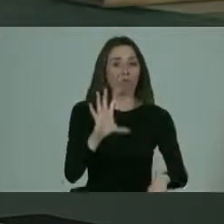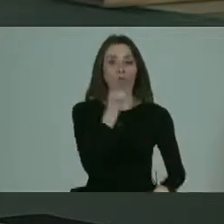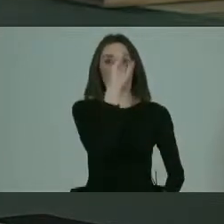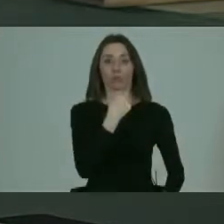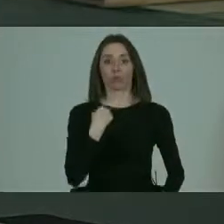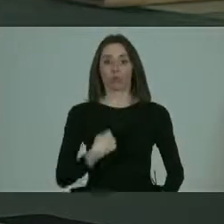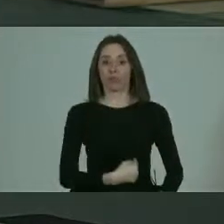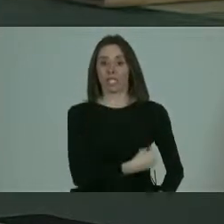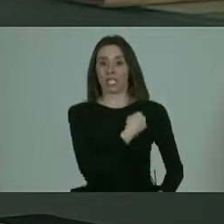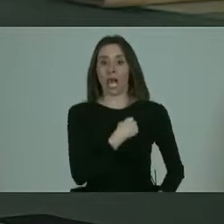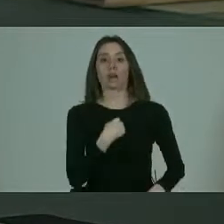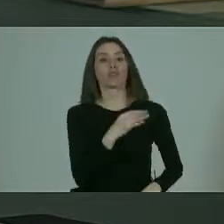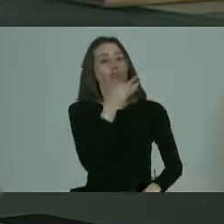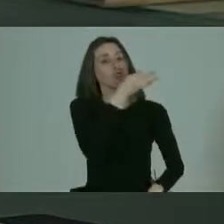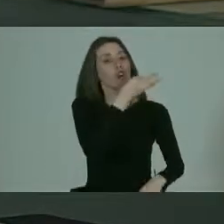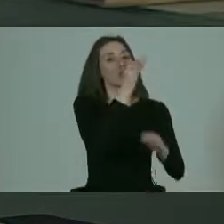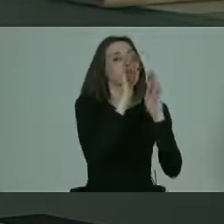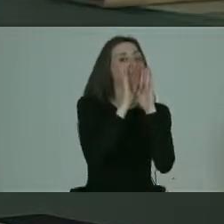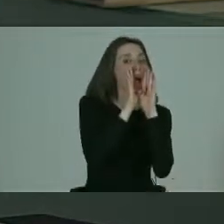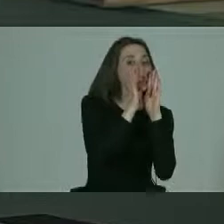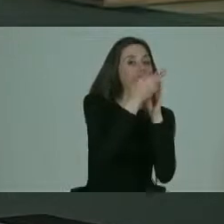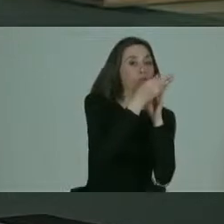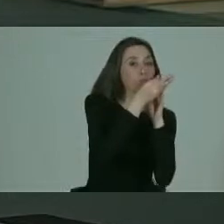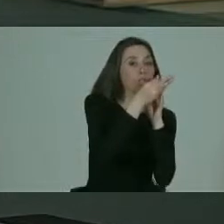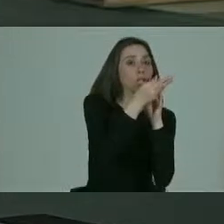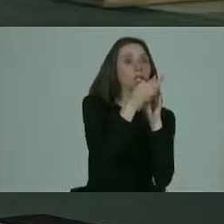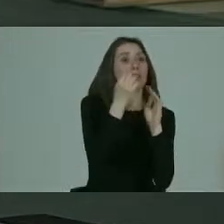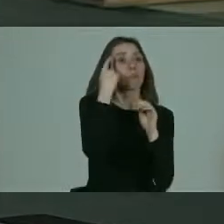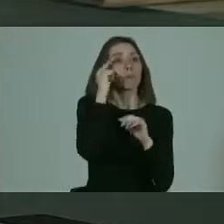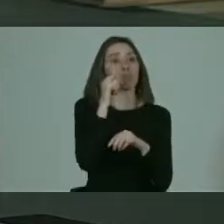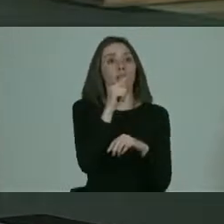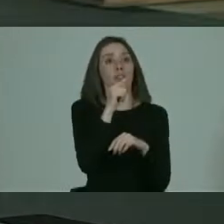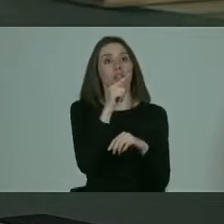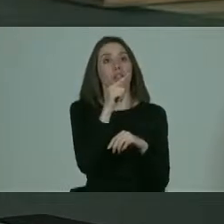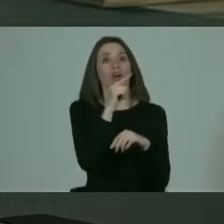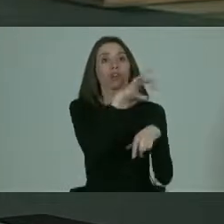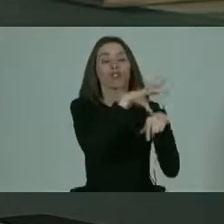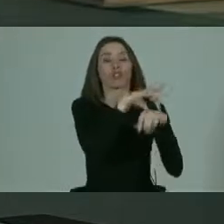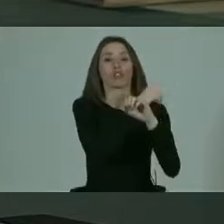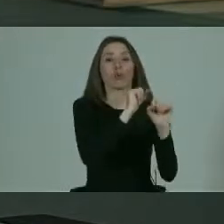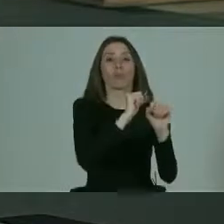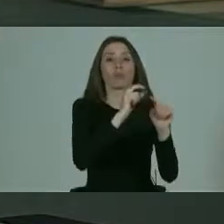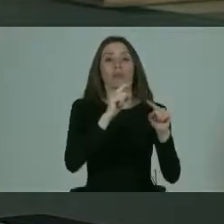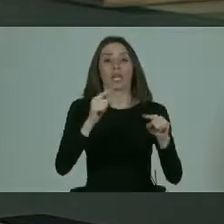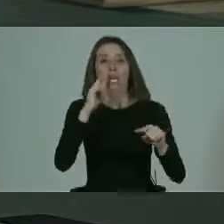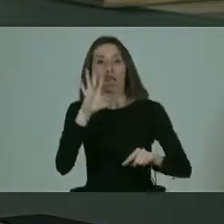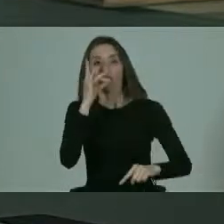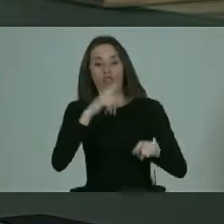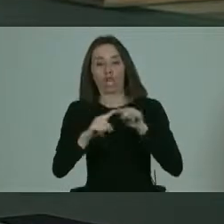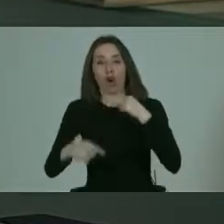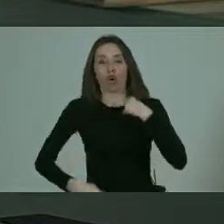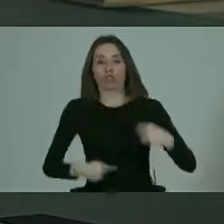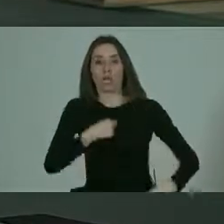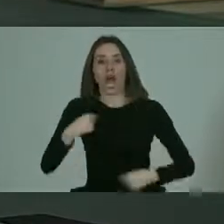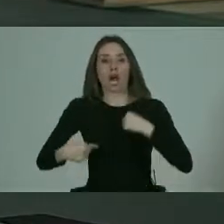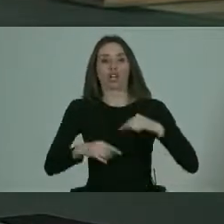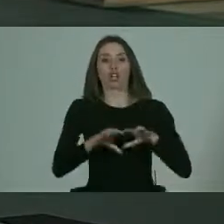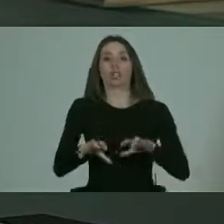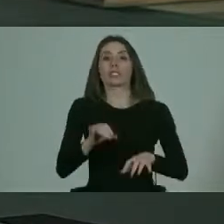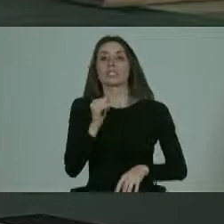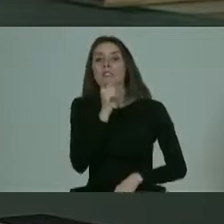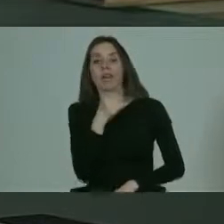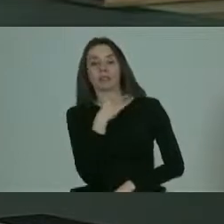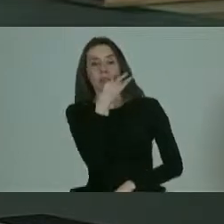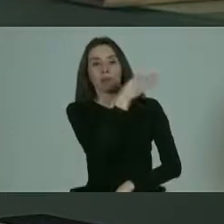que le cuentes pero quedará eximido de no llegar a otro diagnóstico si le faltan datos pero